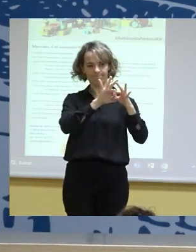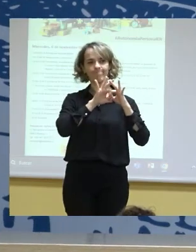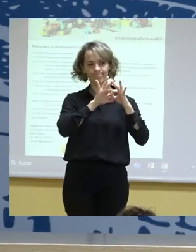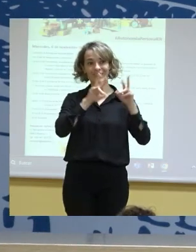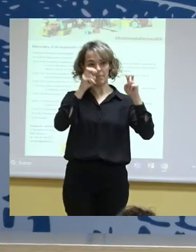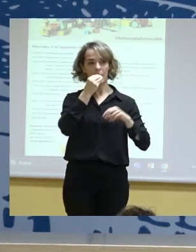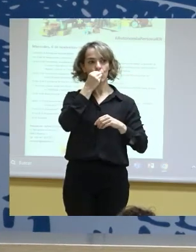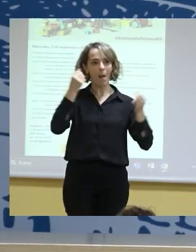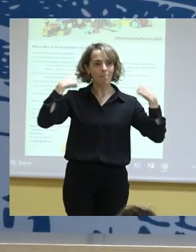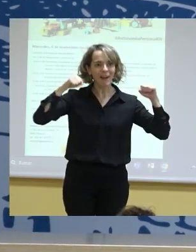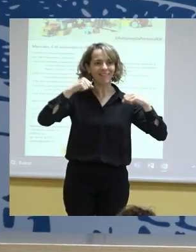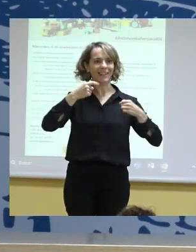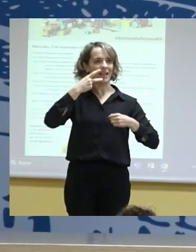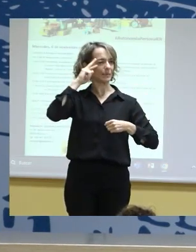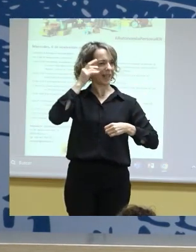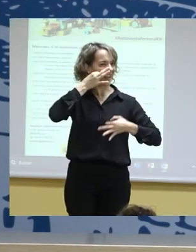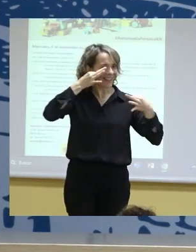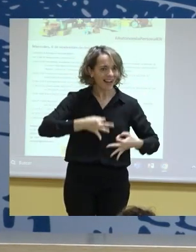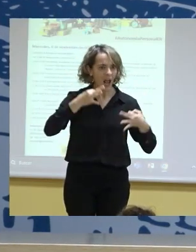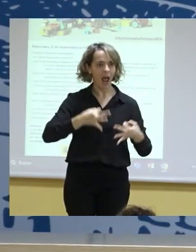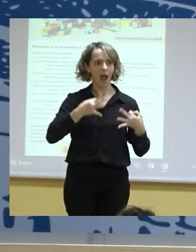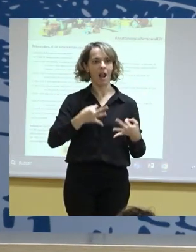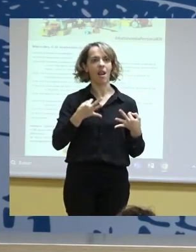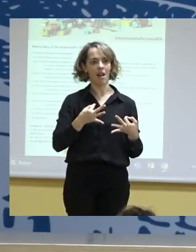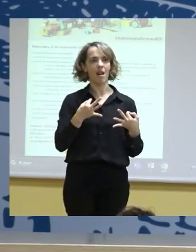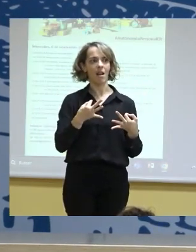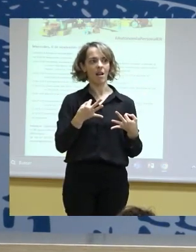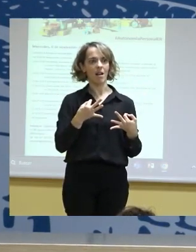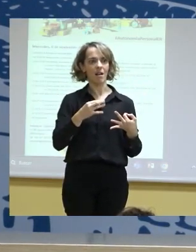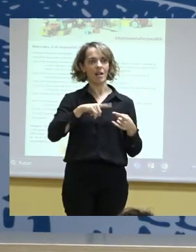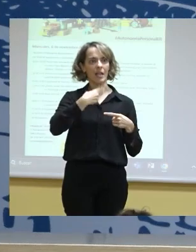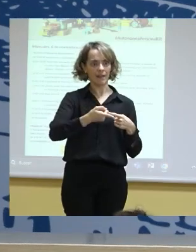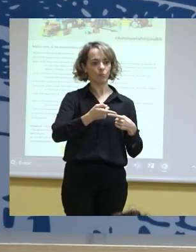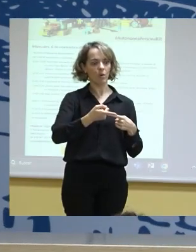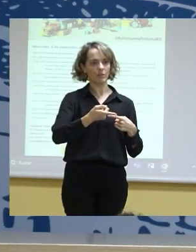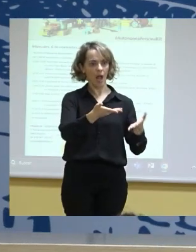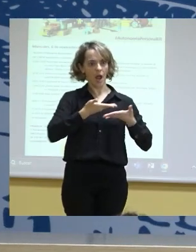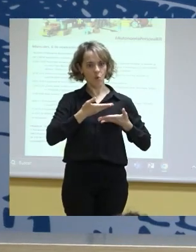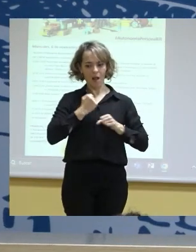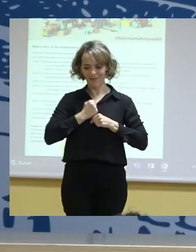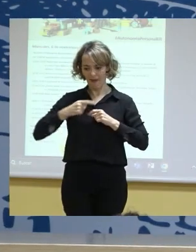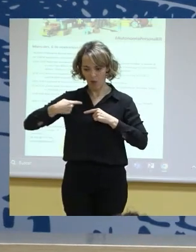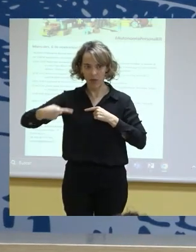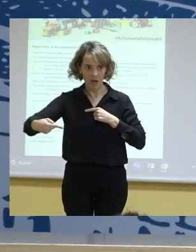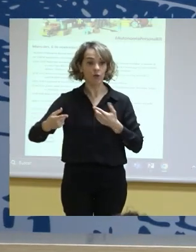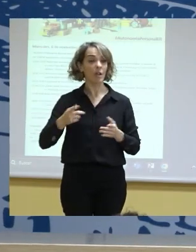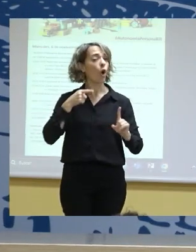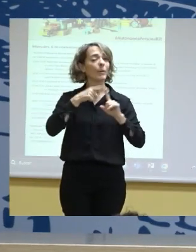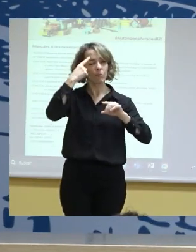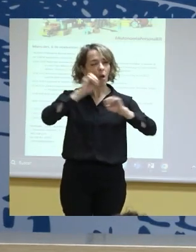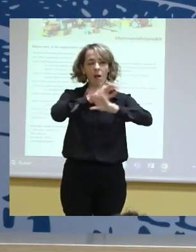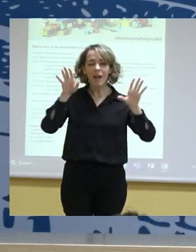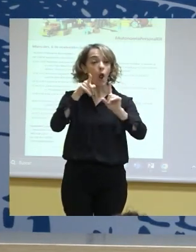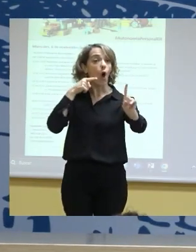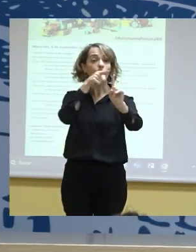buenas prácticas y casos reales que nos pueden servir para nuestro trabajo diario, y con un objetivo claro, que tengamos a la persona en